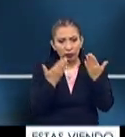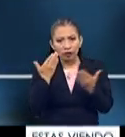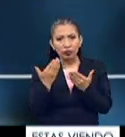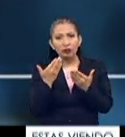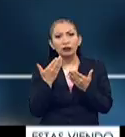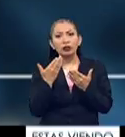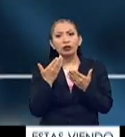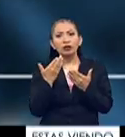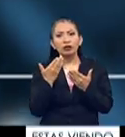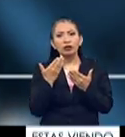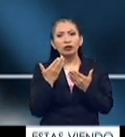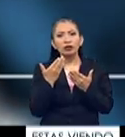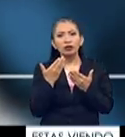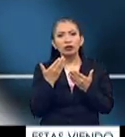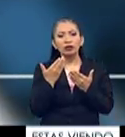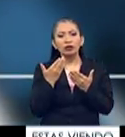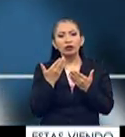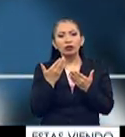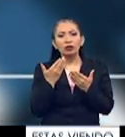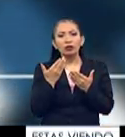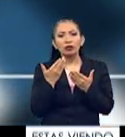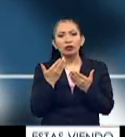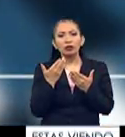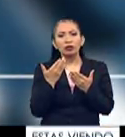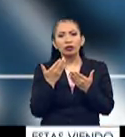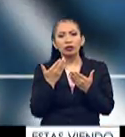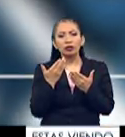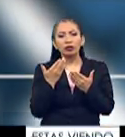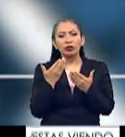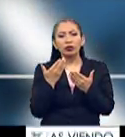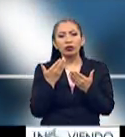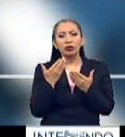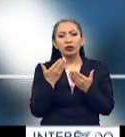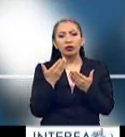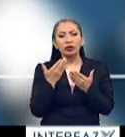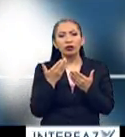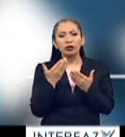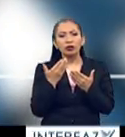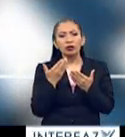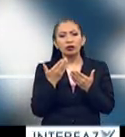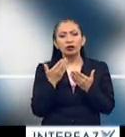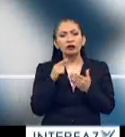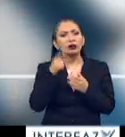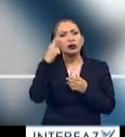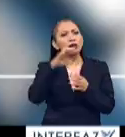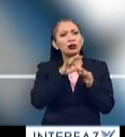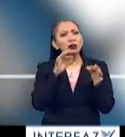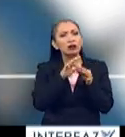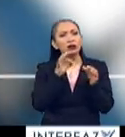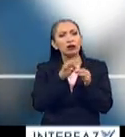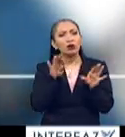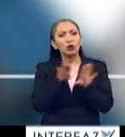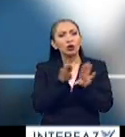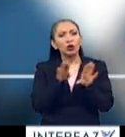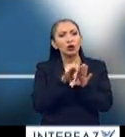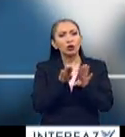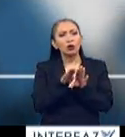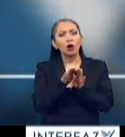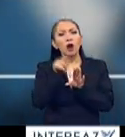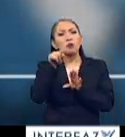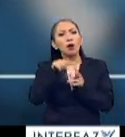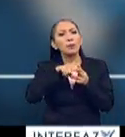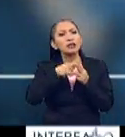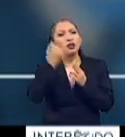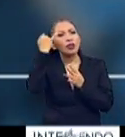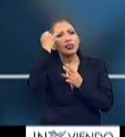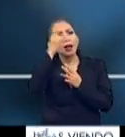recursos humanos en la Universidad Tecnológica de la Revolución. Correcto. Y platícanos, ¿cómo